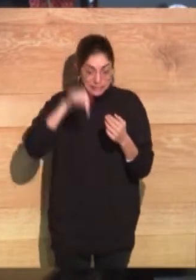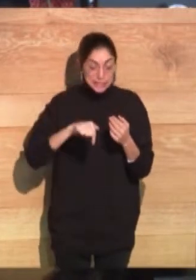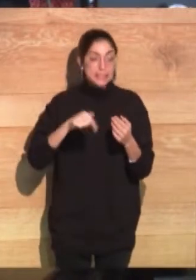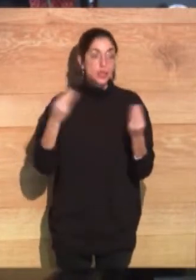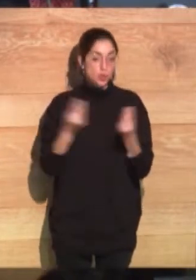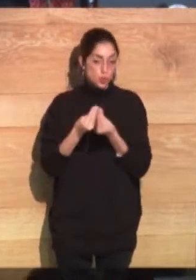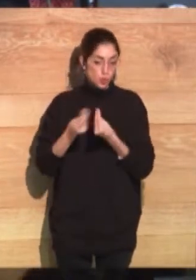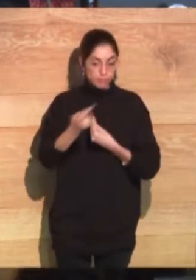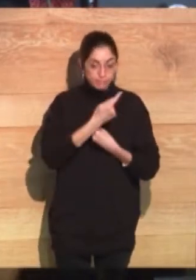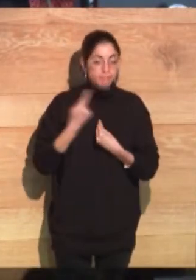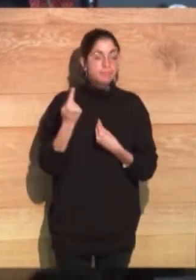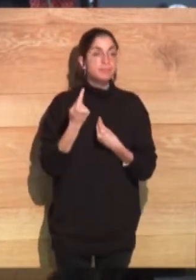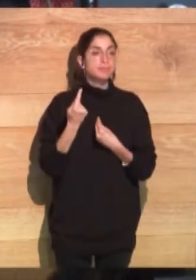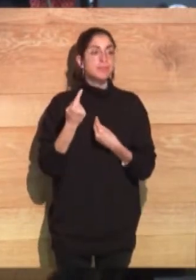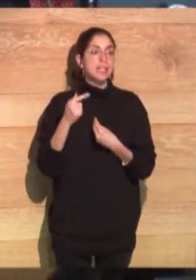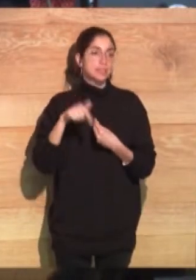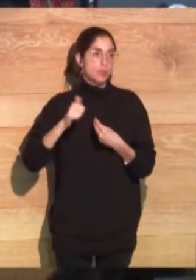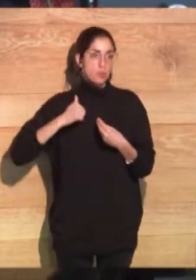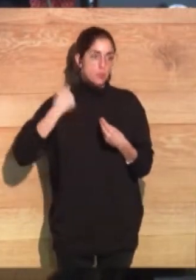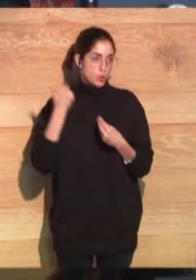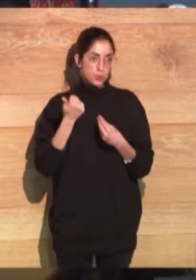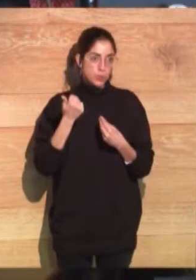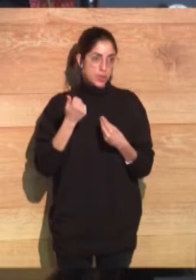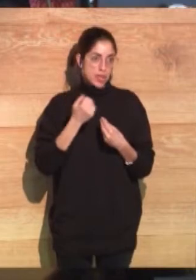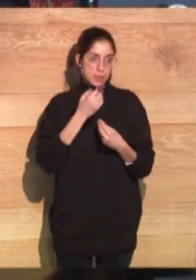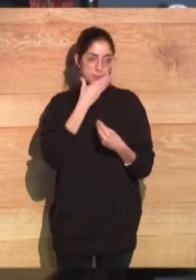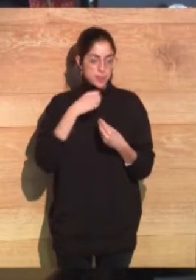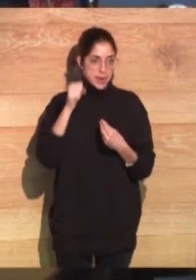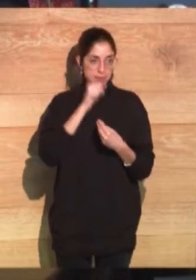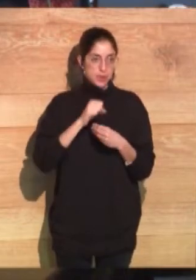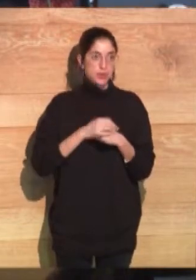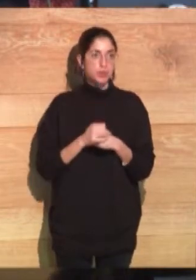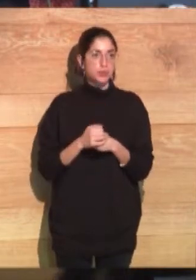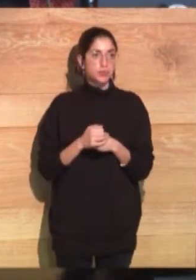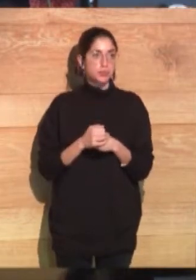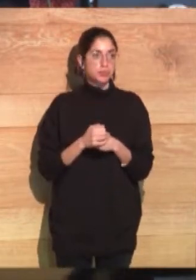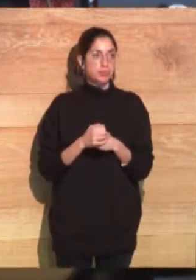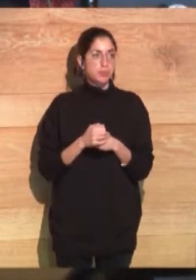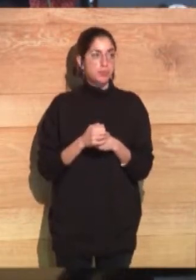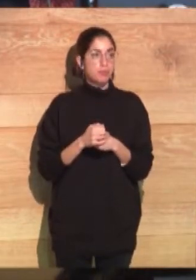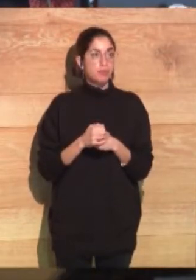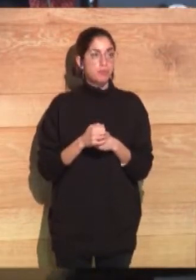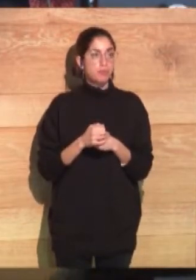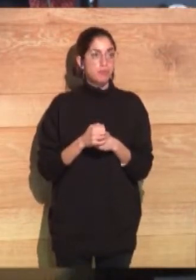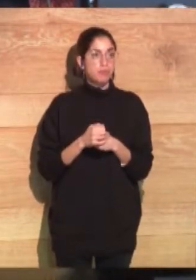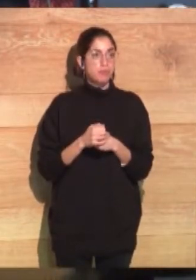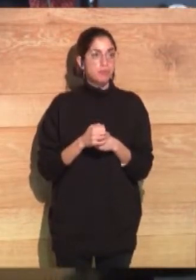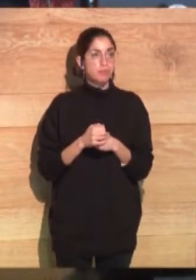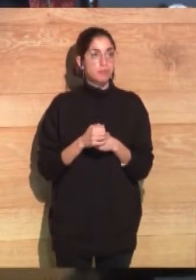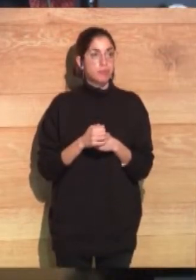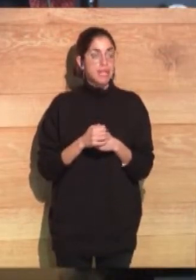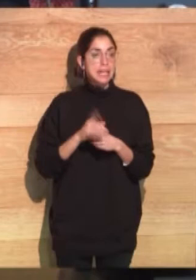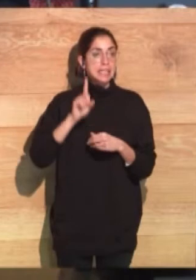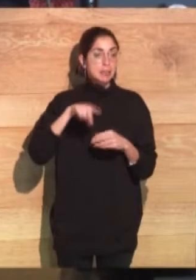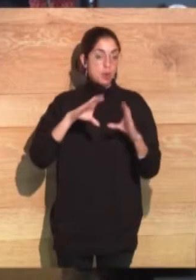una oportunidad fantástica para nosotros. Junto con Women in Legal World y junto con el Club de